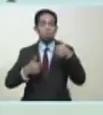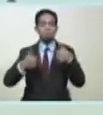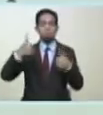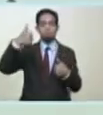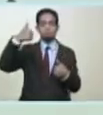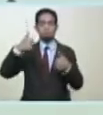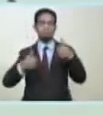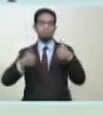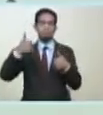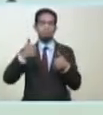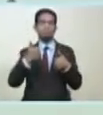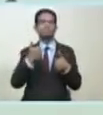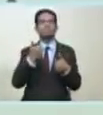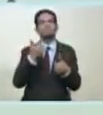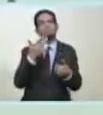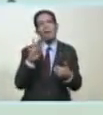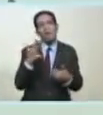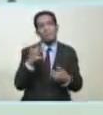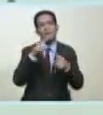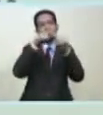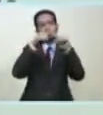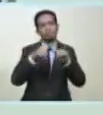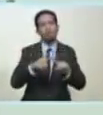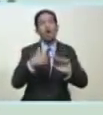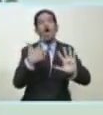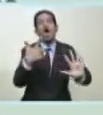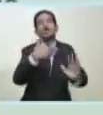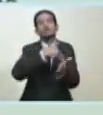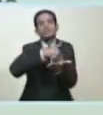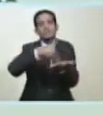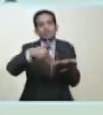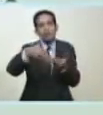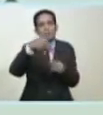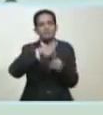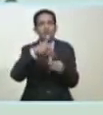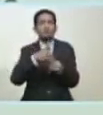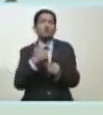8 millones de votos o más. Seguro.